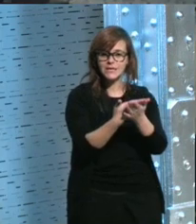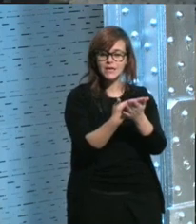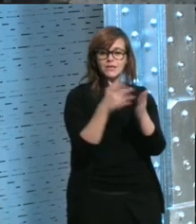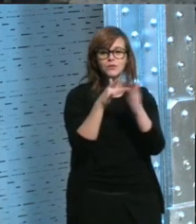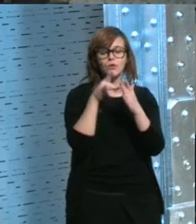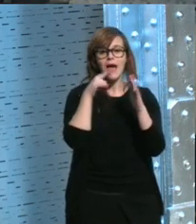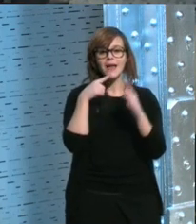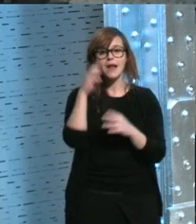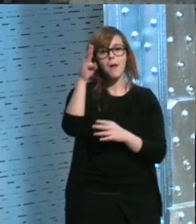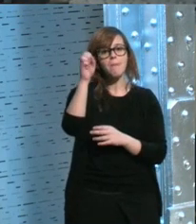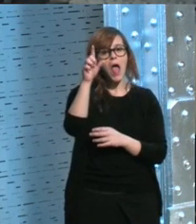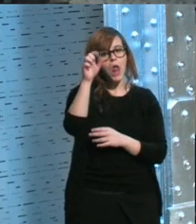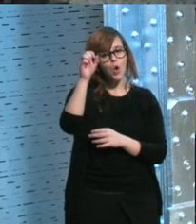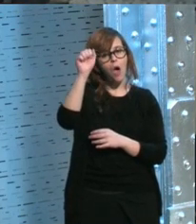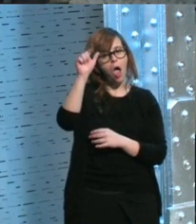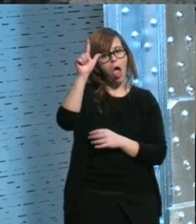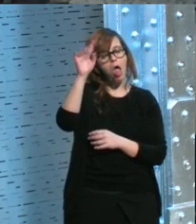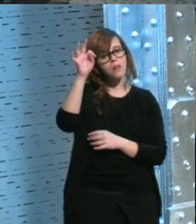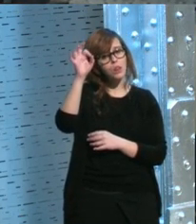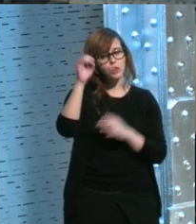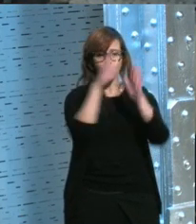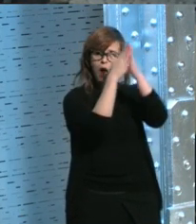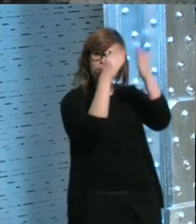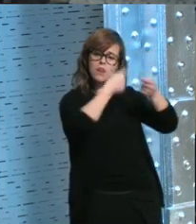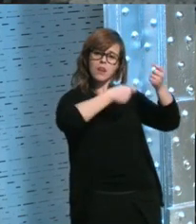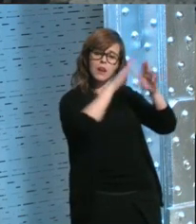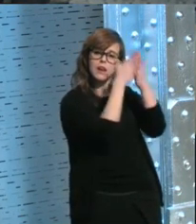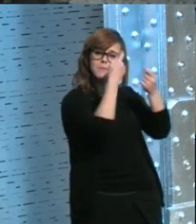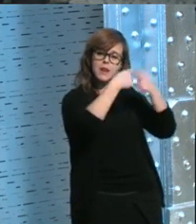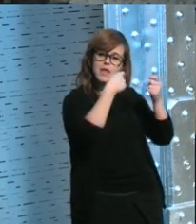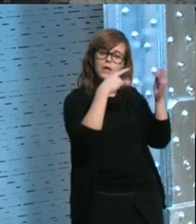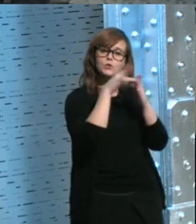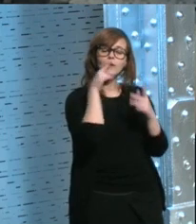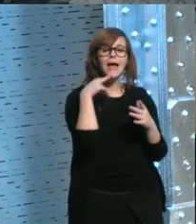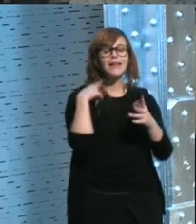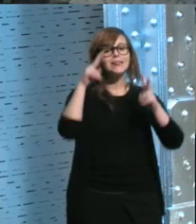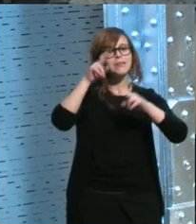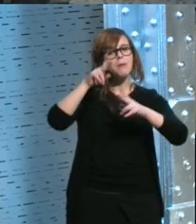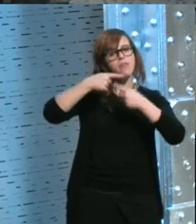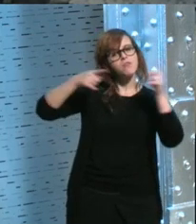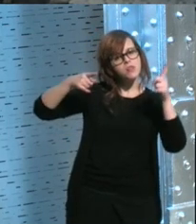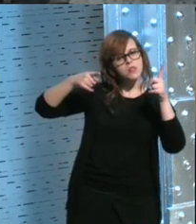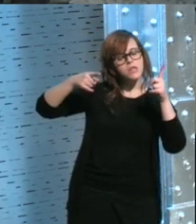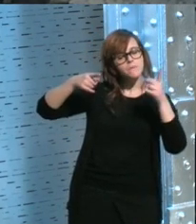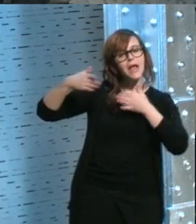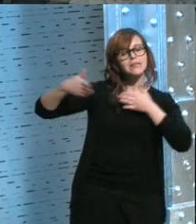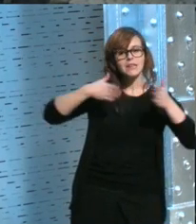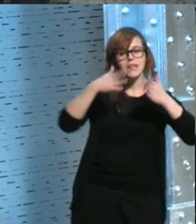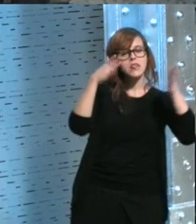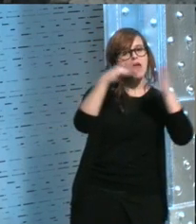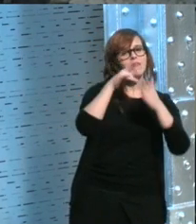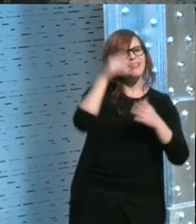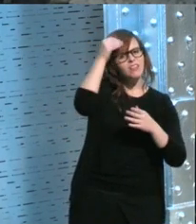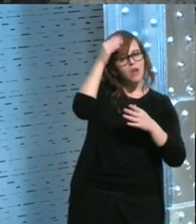Palo Alto había 2 tendencias: la tendencia de la inteligencia artificial, los ingenieros, y la tendencia del